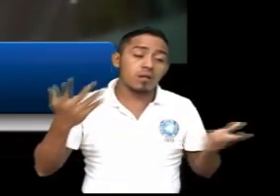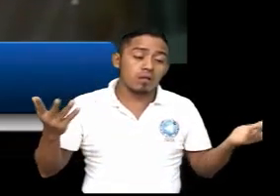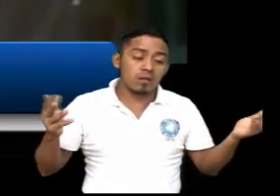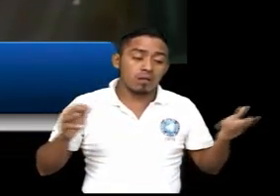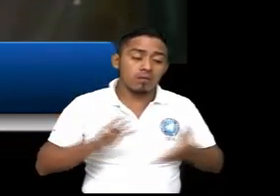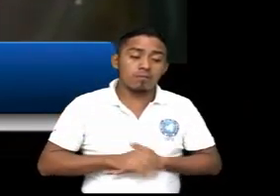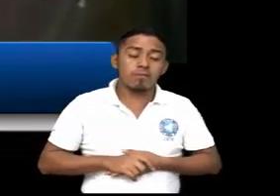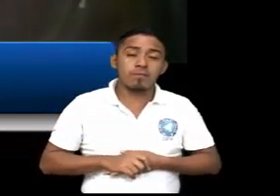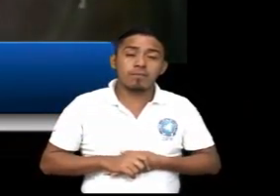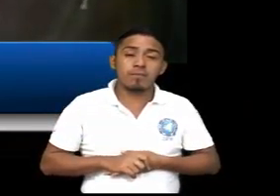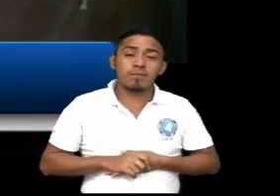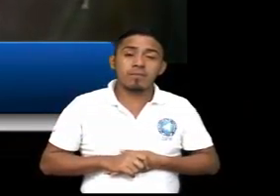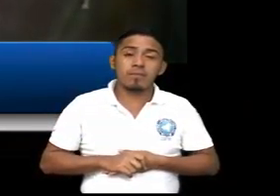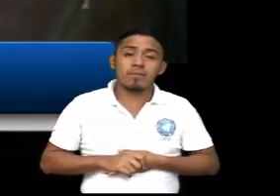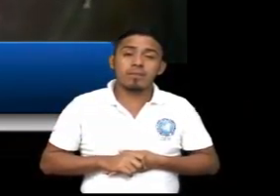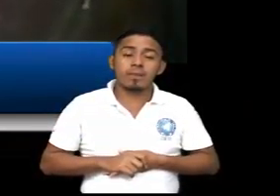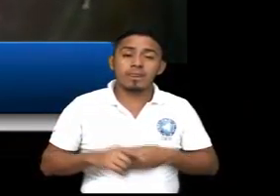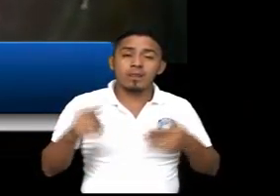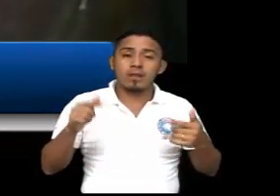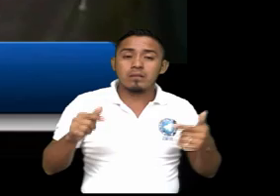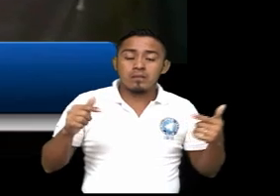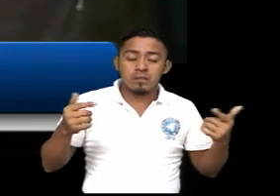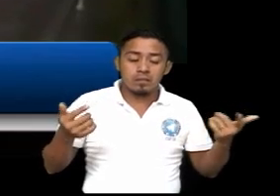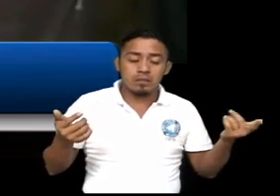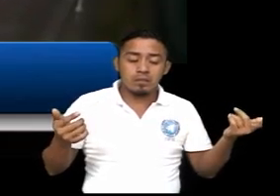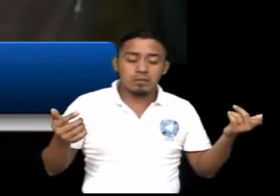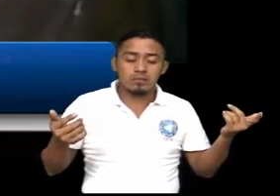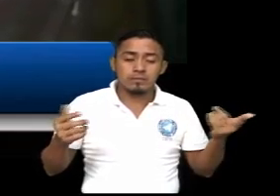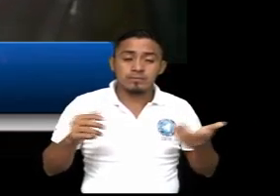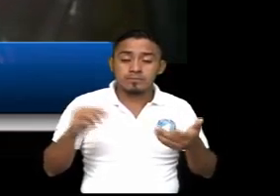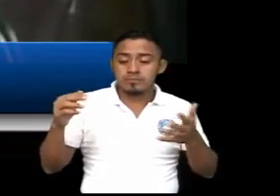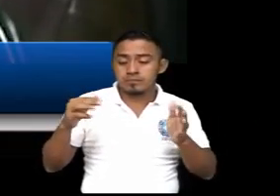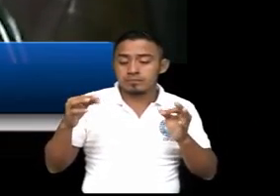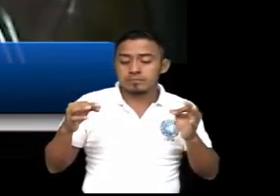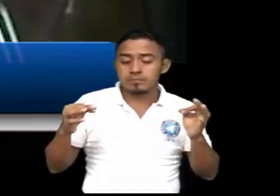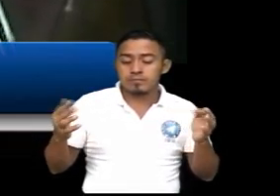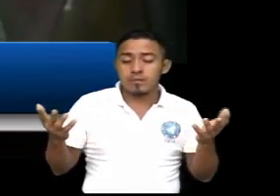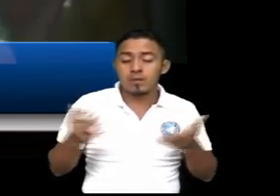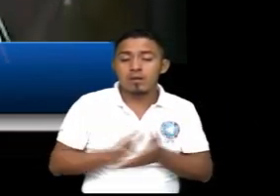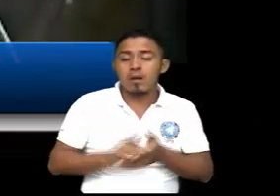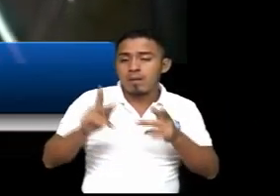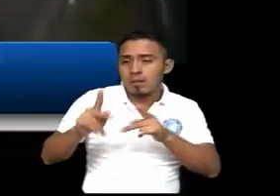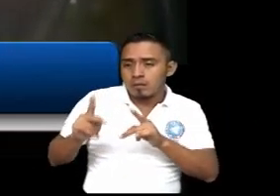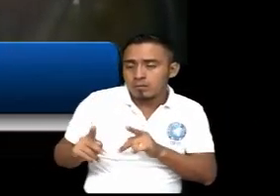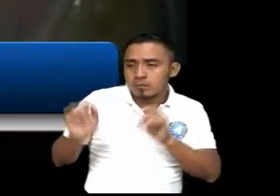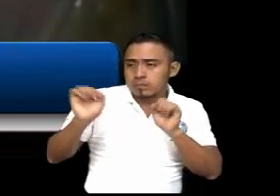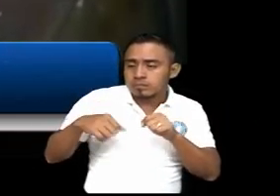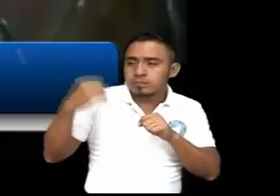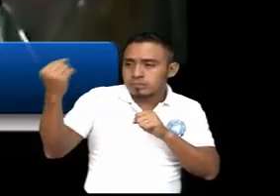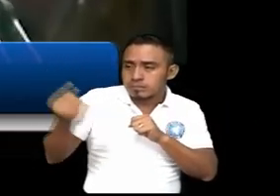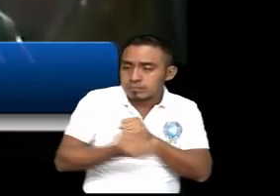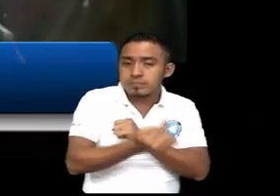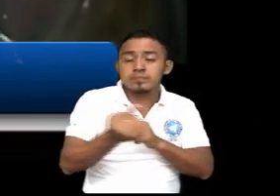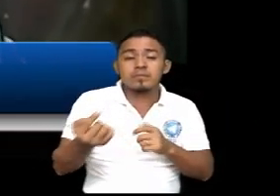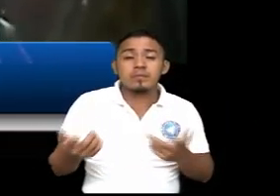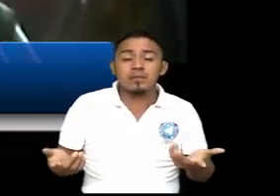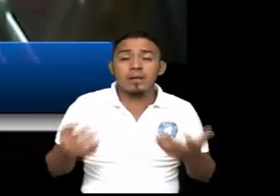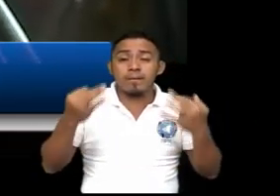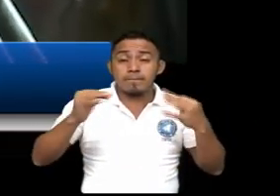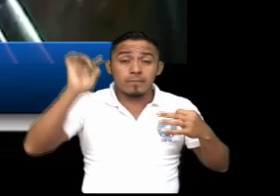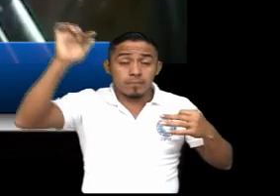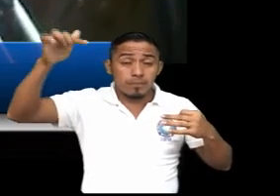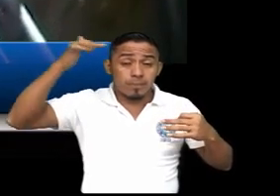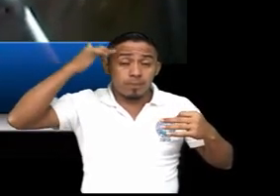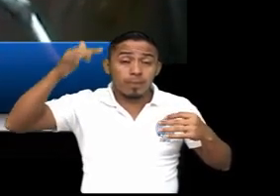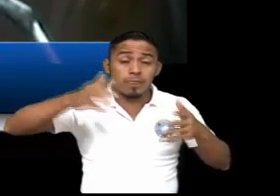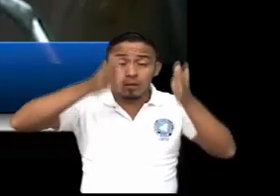privado. Y esa es una gran oportunidad que tiene el paciente en estas unidades que nos da nuestro gobierno de ser